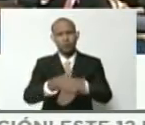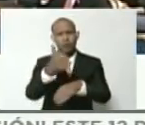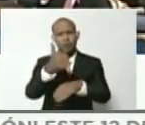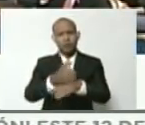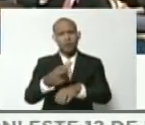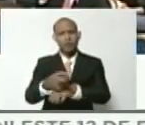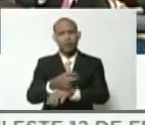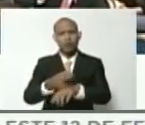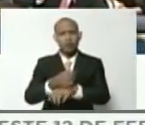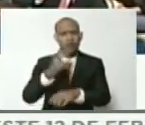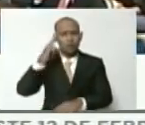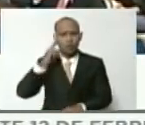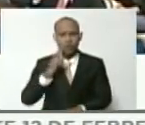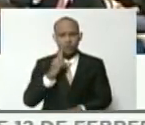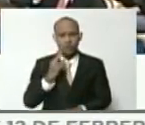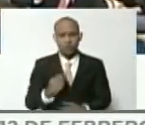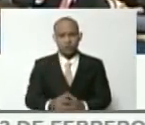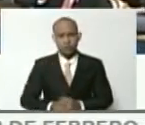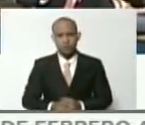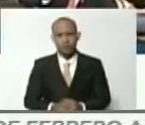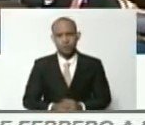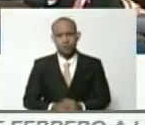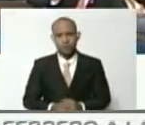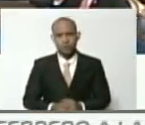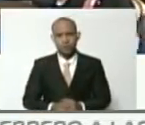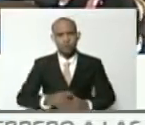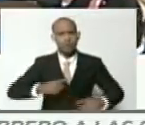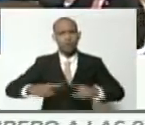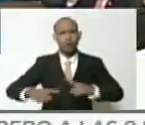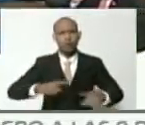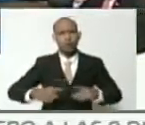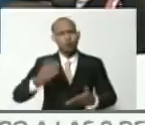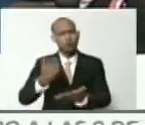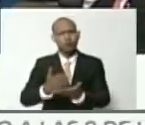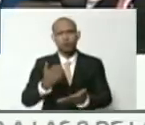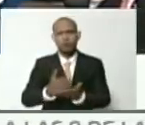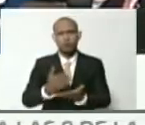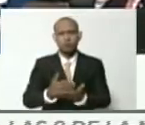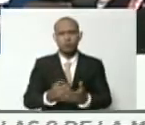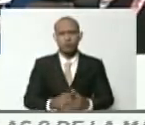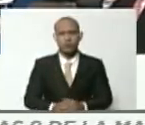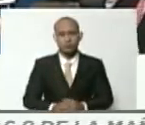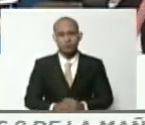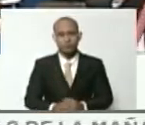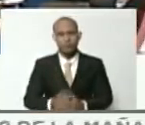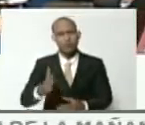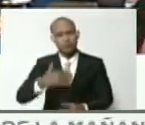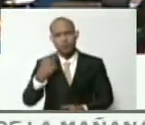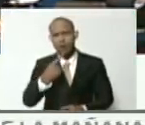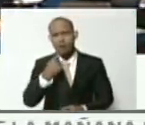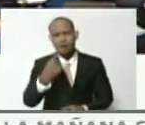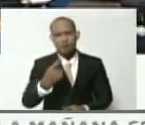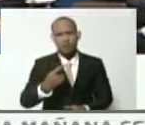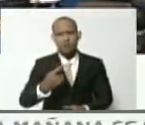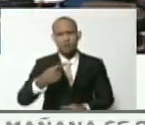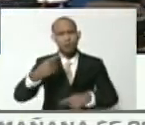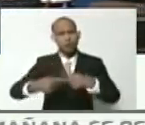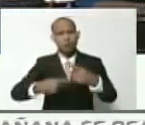del gobierno bolivariano, de coordinación permanente, pudiéramos decir que